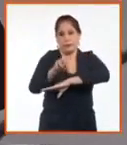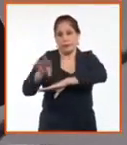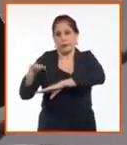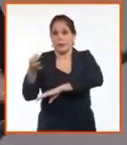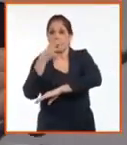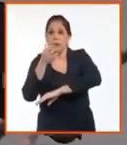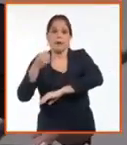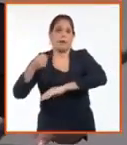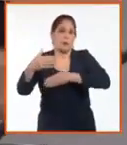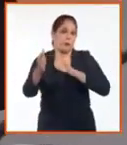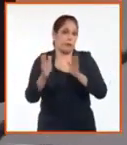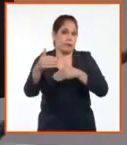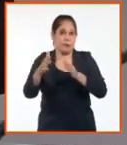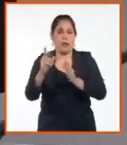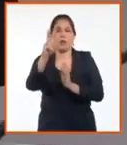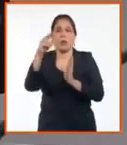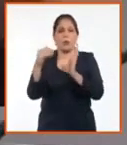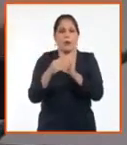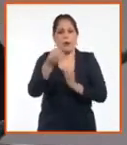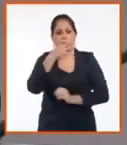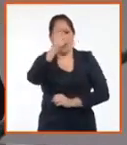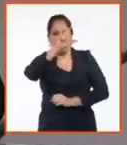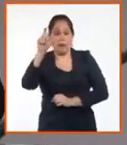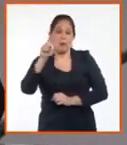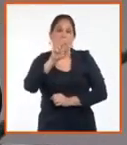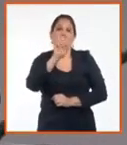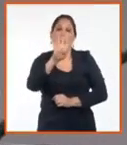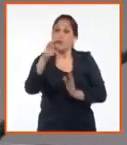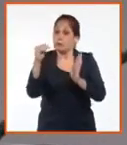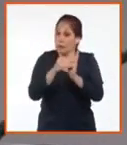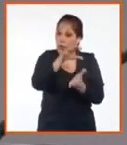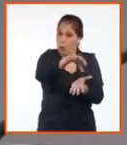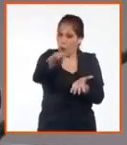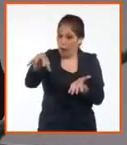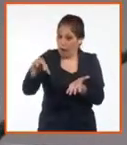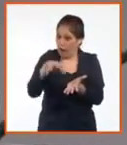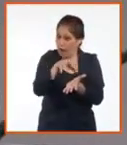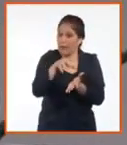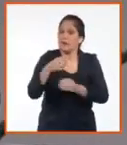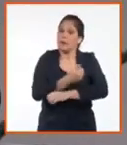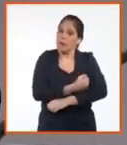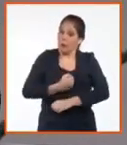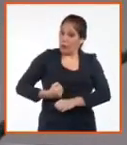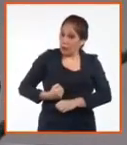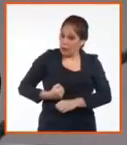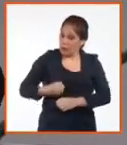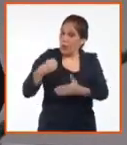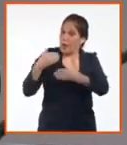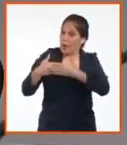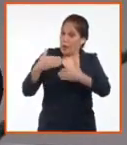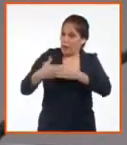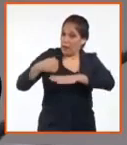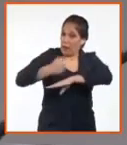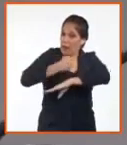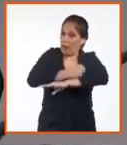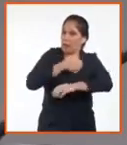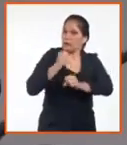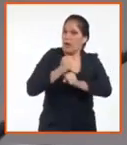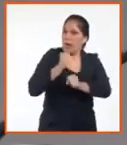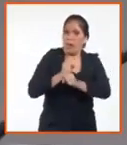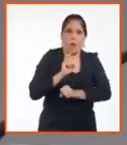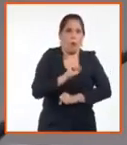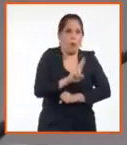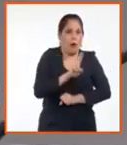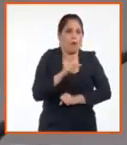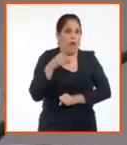a más de 2.000 farmacias ya más de 4.000 sitios en una empresa que hace un gran esfuerzo también que trabaja resolver las urgencias que se ve que